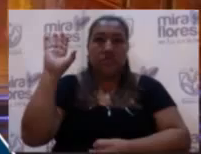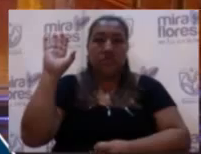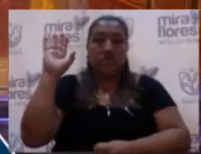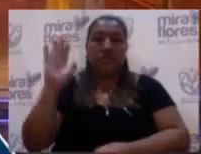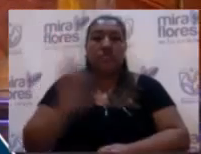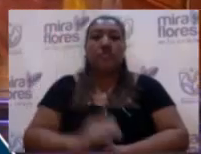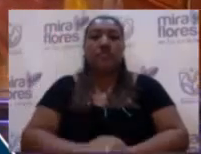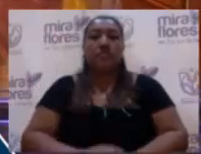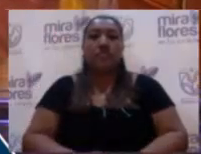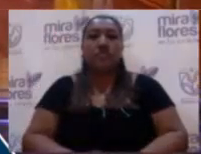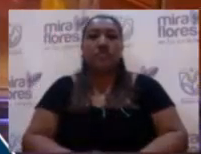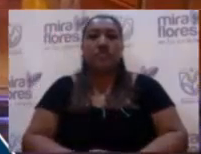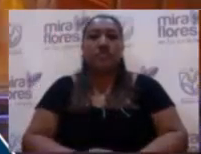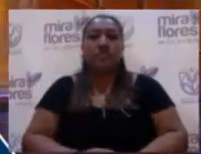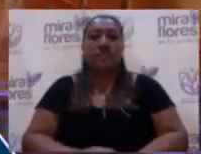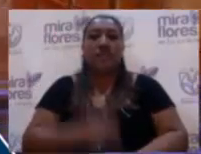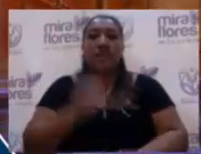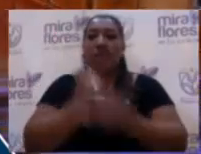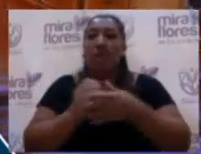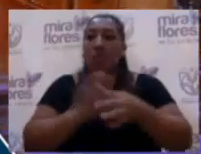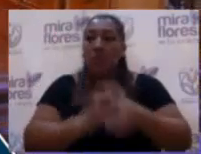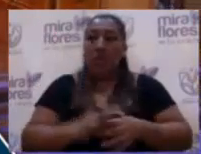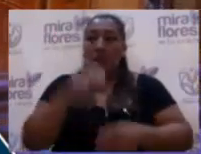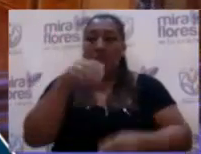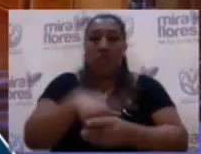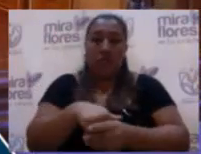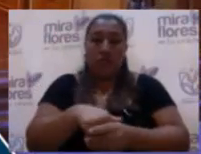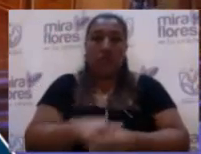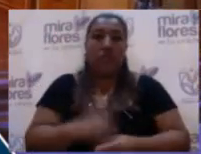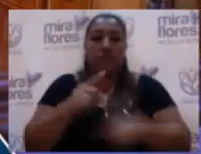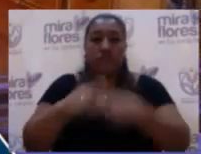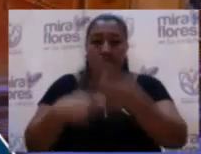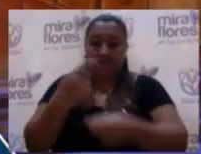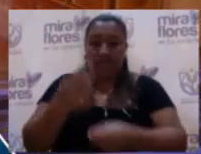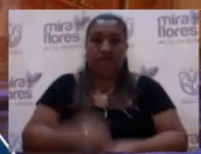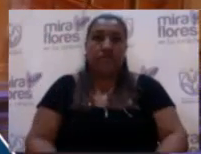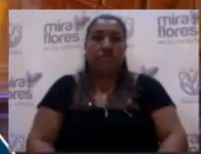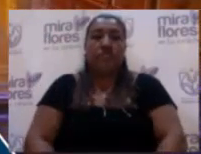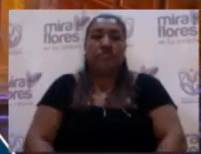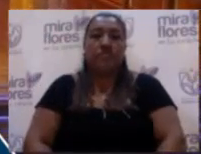conformidad. Se aprueba por unanimidad de votos. Muchas gracias. Vamos al siguiente punto, por favor.